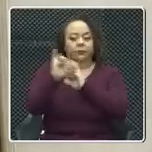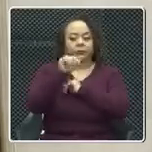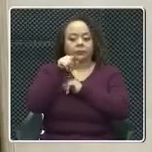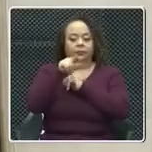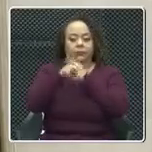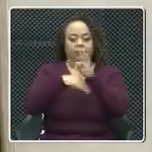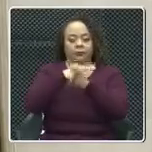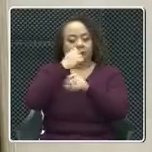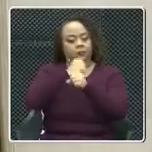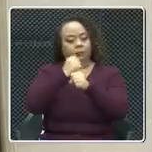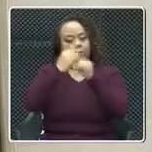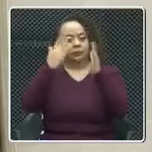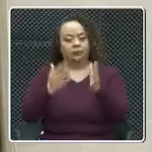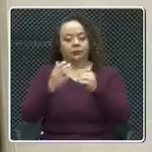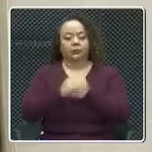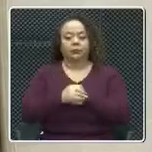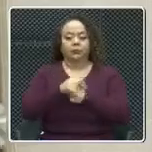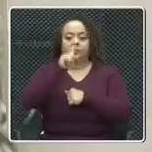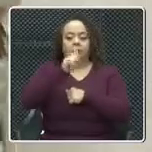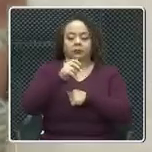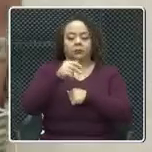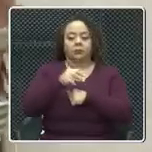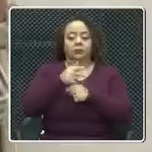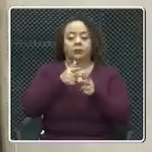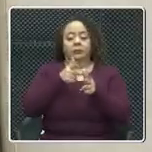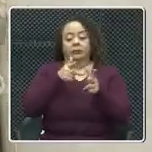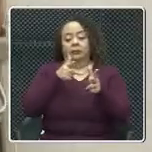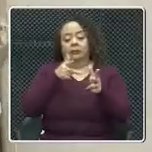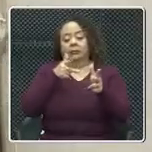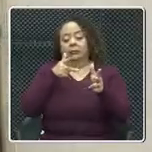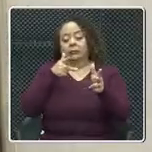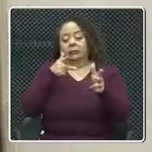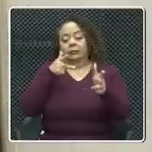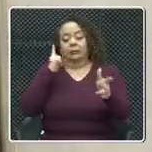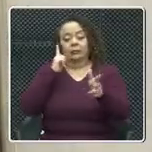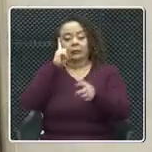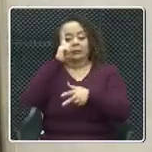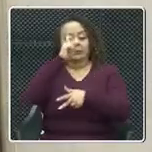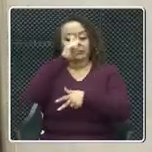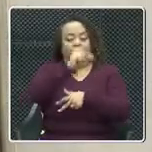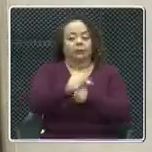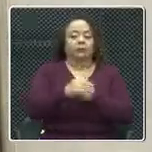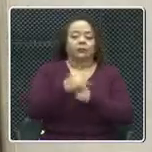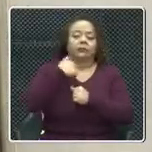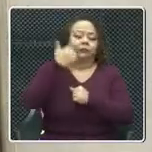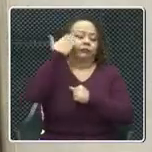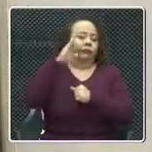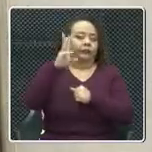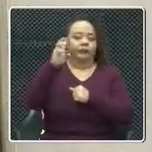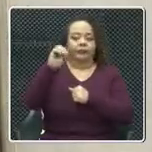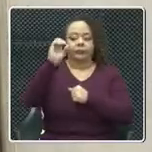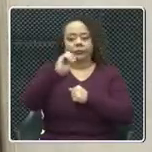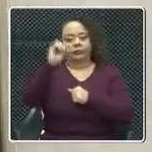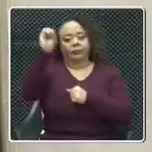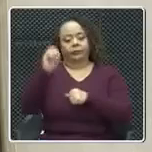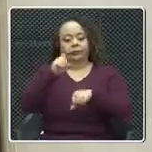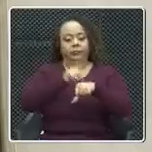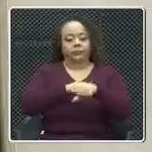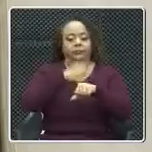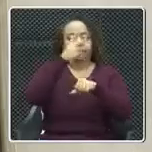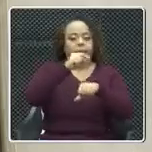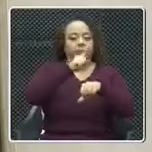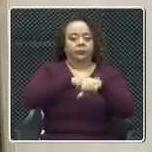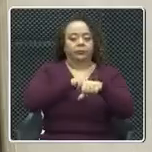tipo de que los trabajadores tienen que trasladarse demasiado de su casa al trabajo, ¿verdad? Un 60% dura tantas